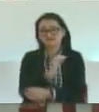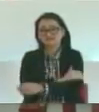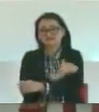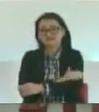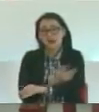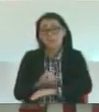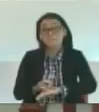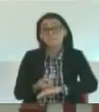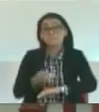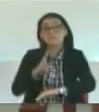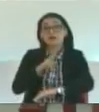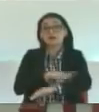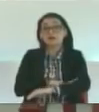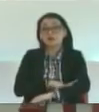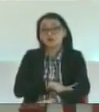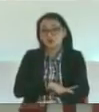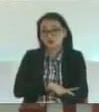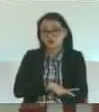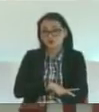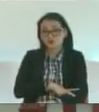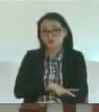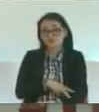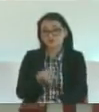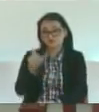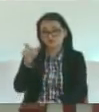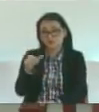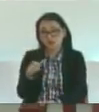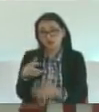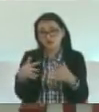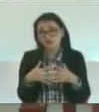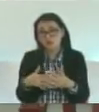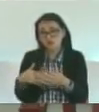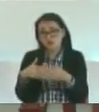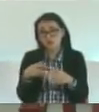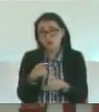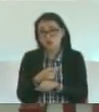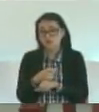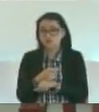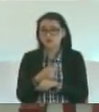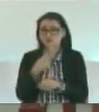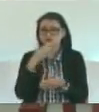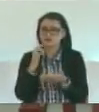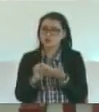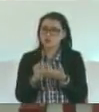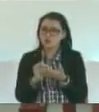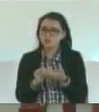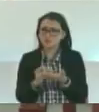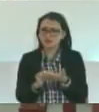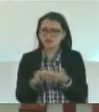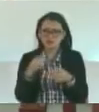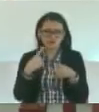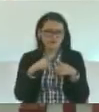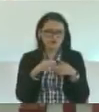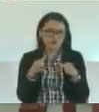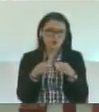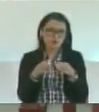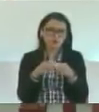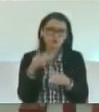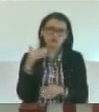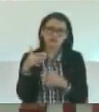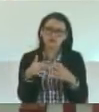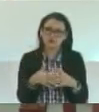Tan que el gobierno de George W. Bush, como certifican documentos clasificados de distintos órganos de Estados